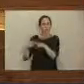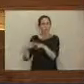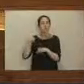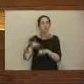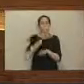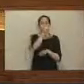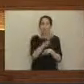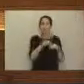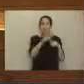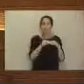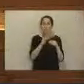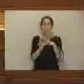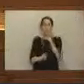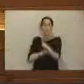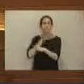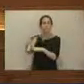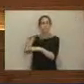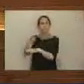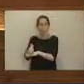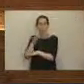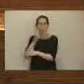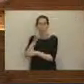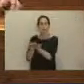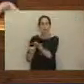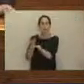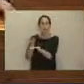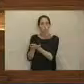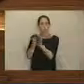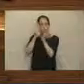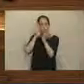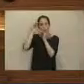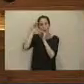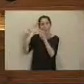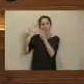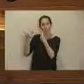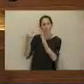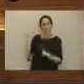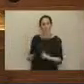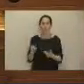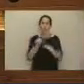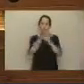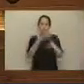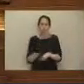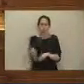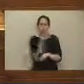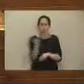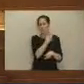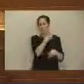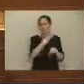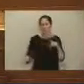es el paciente el que acude a demandar esa atención. Son modelos completamente distintos.